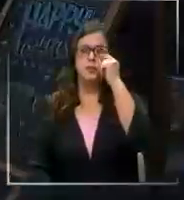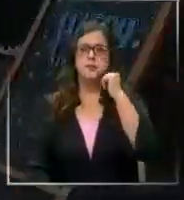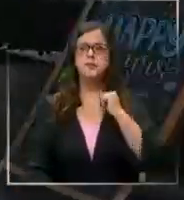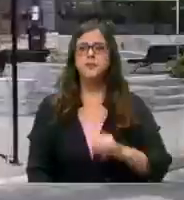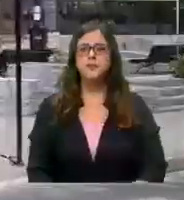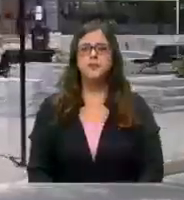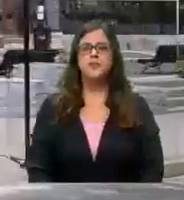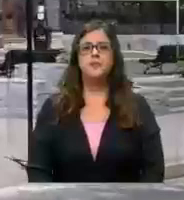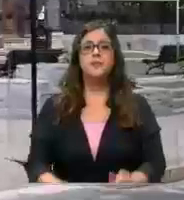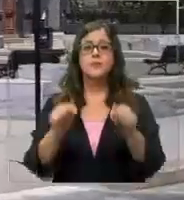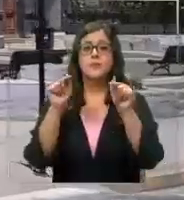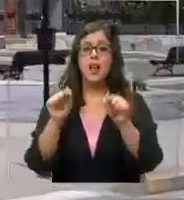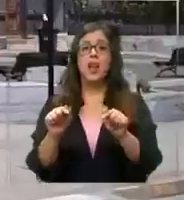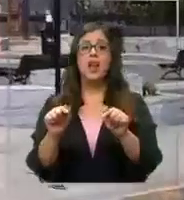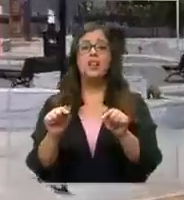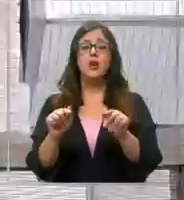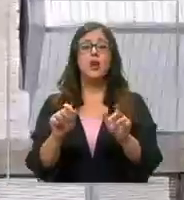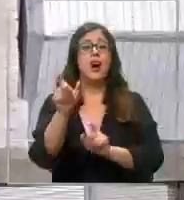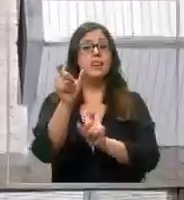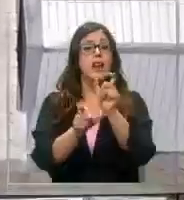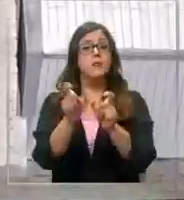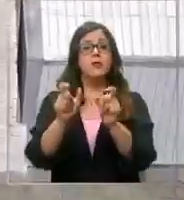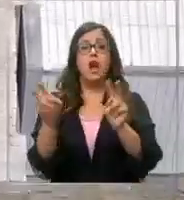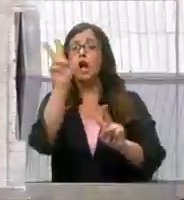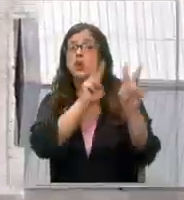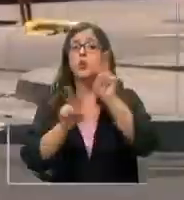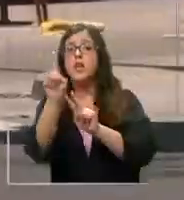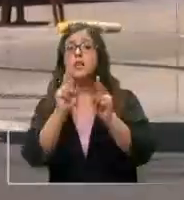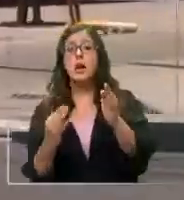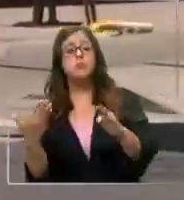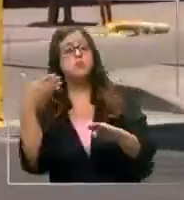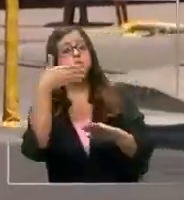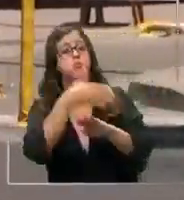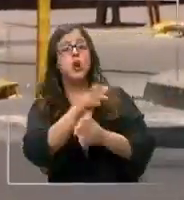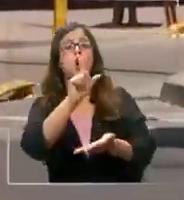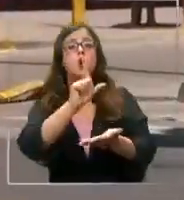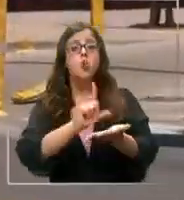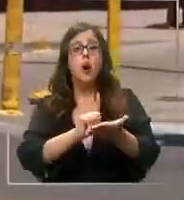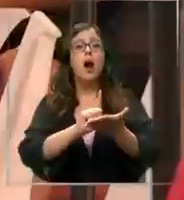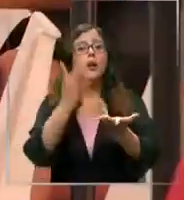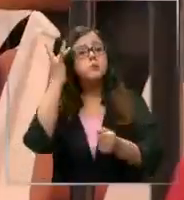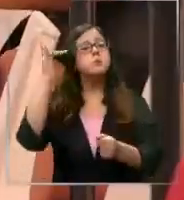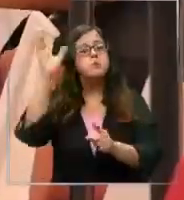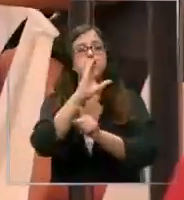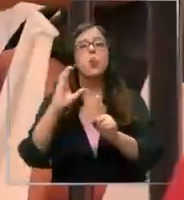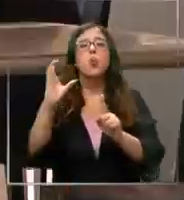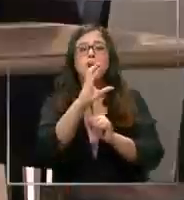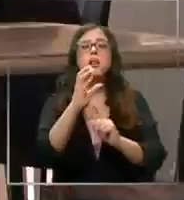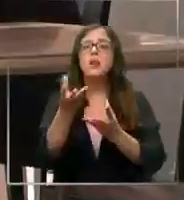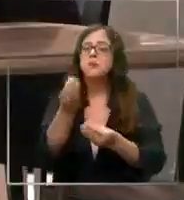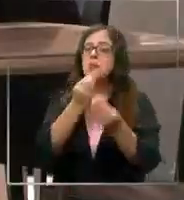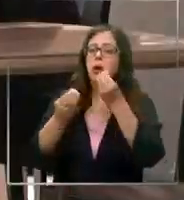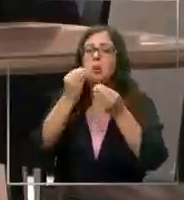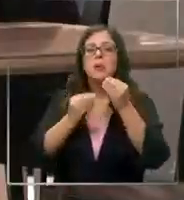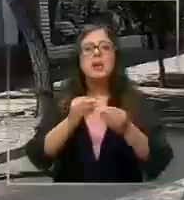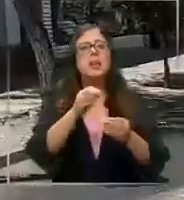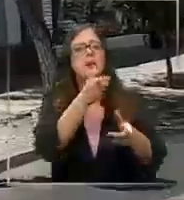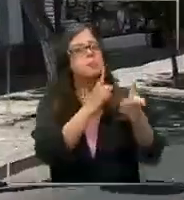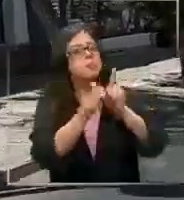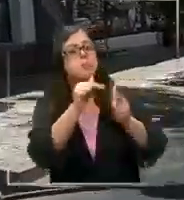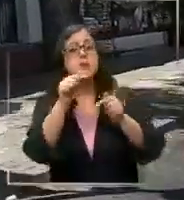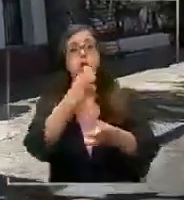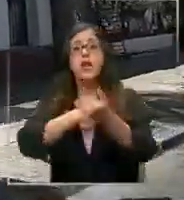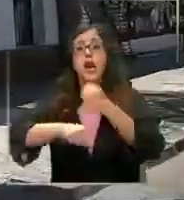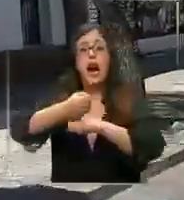Es la parada imperdible de todo turista. Un lugar intelectual y gastronómico que mezcla la cultura y la bohemia. Ese que en los años